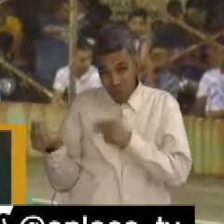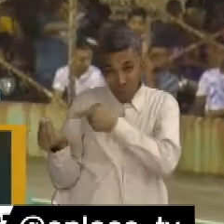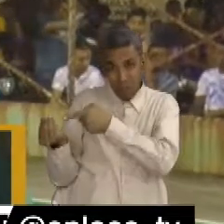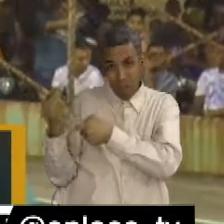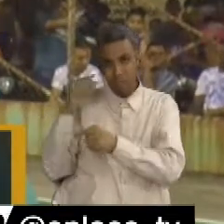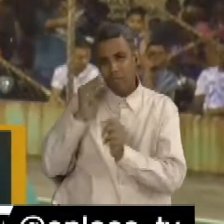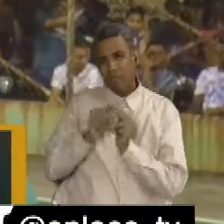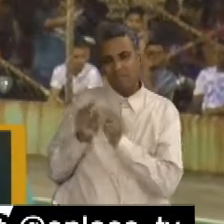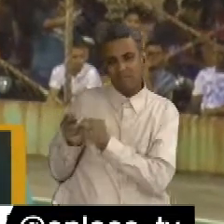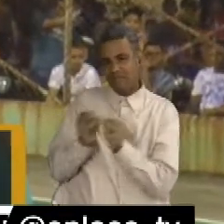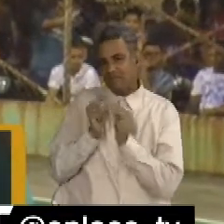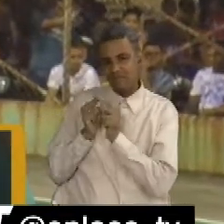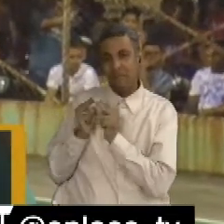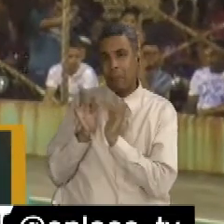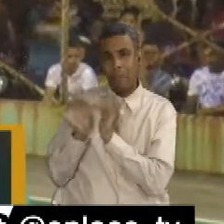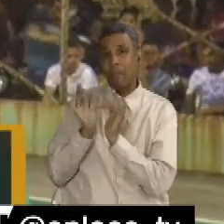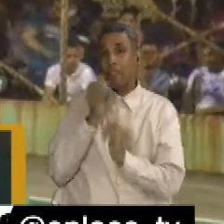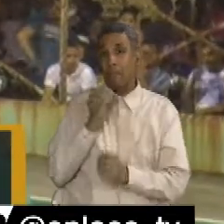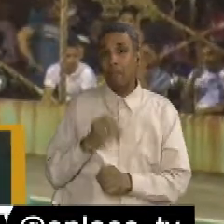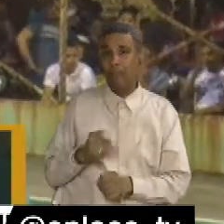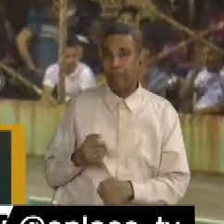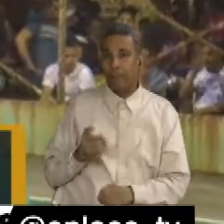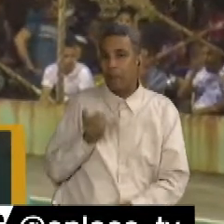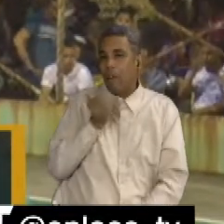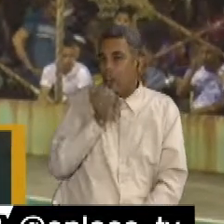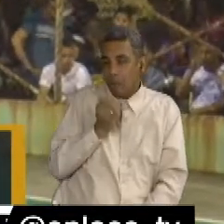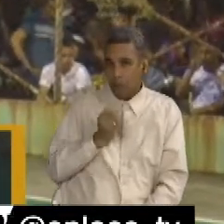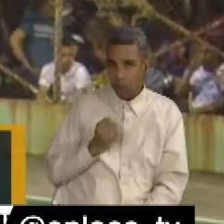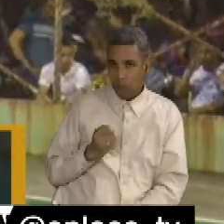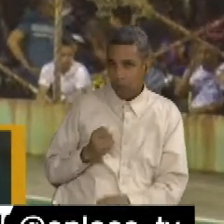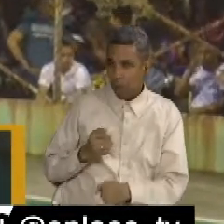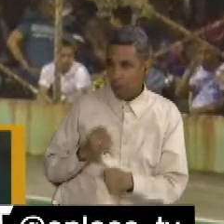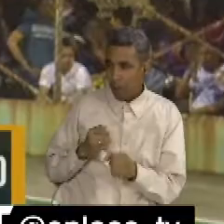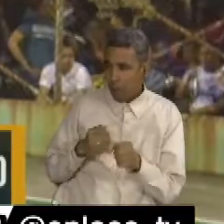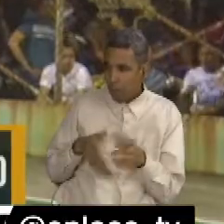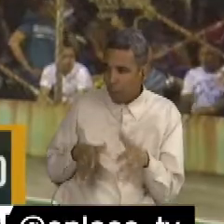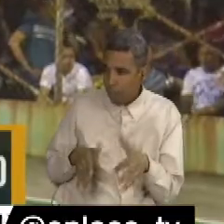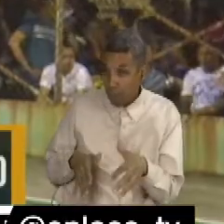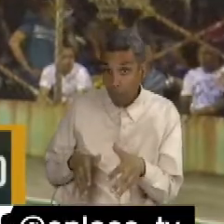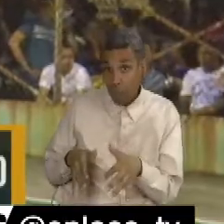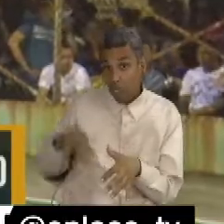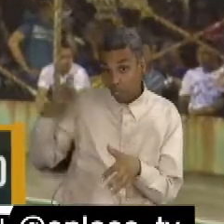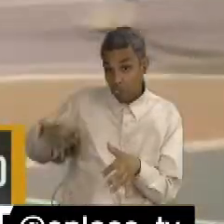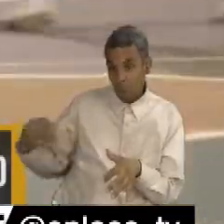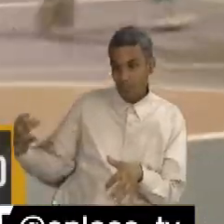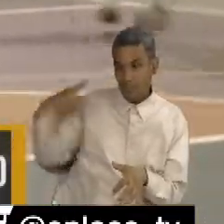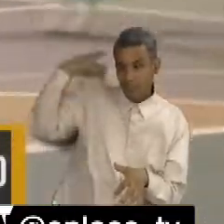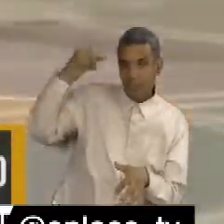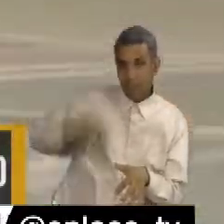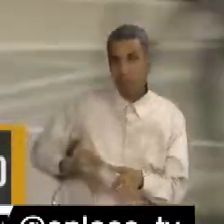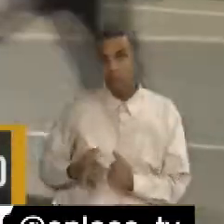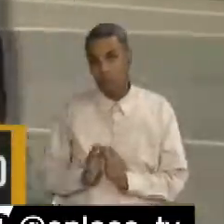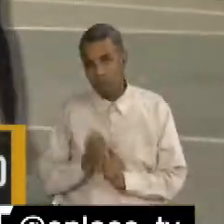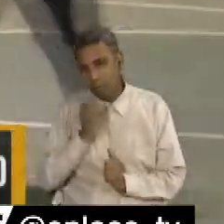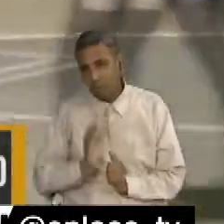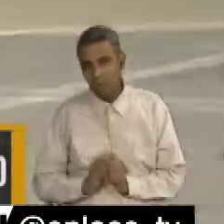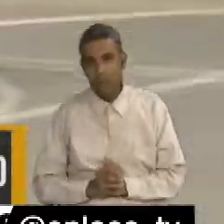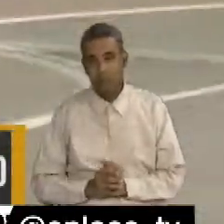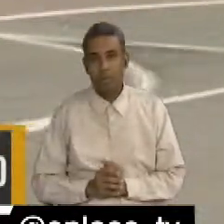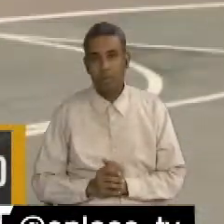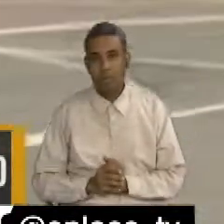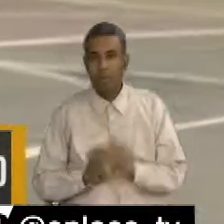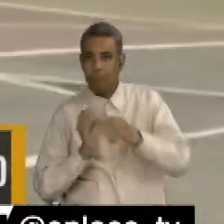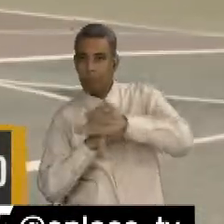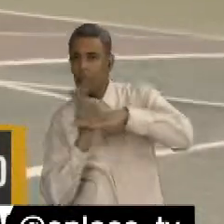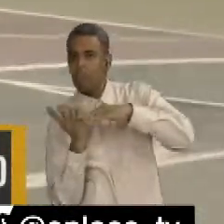se conocen, si usted no se le juega parado, pues le hacen el 2-1 y ahí donde ellos marcan diferencia. Por su parte, Miraflores se mostró